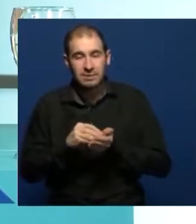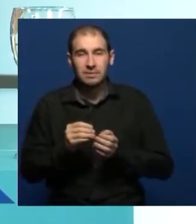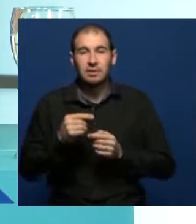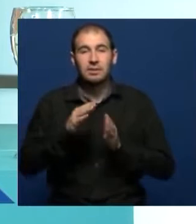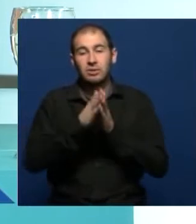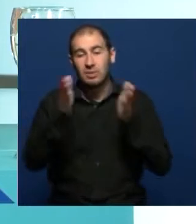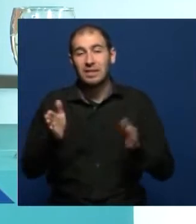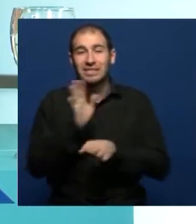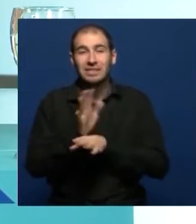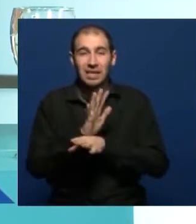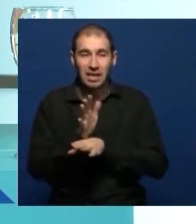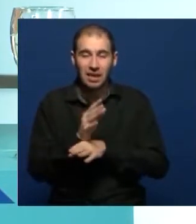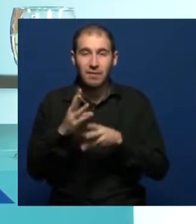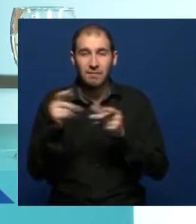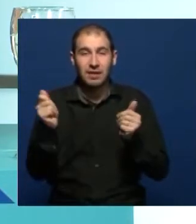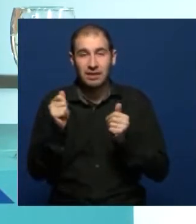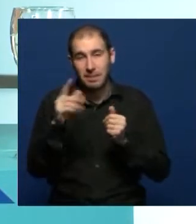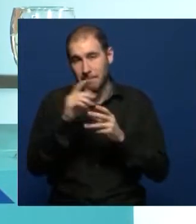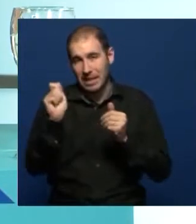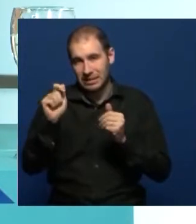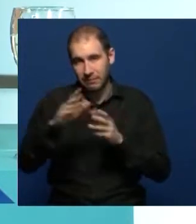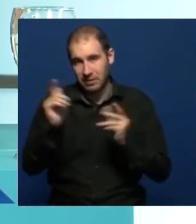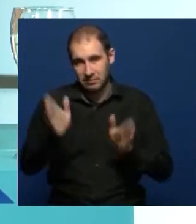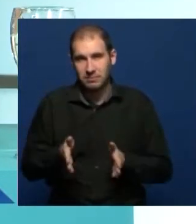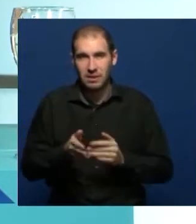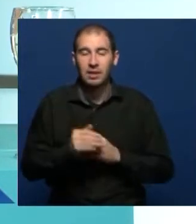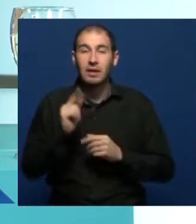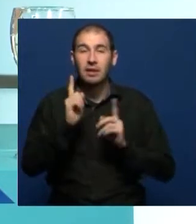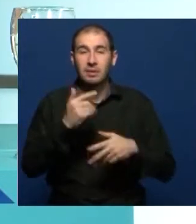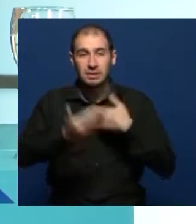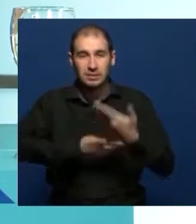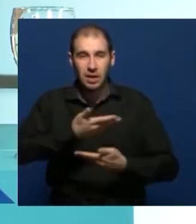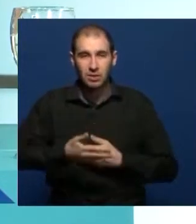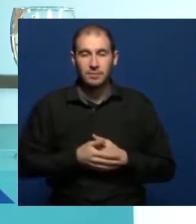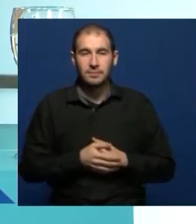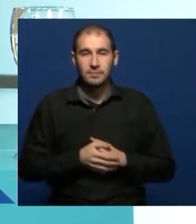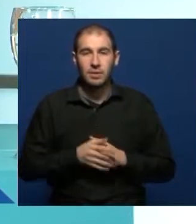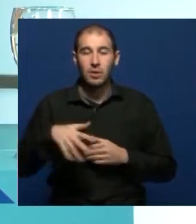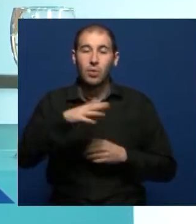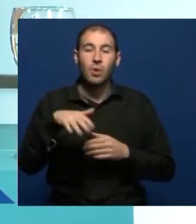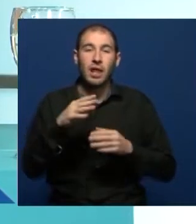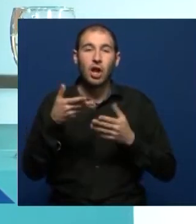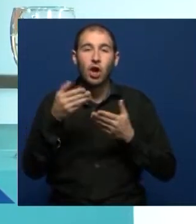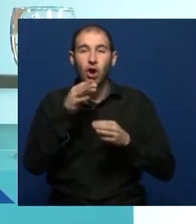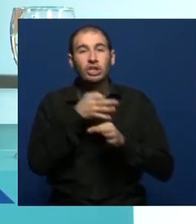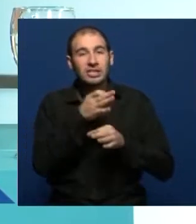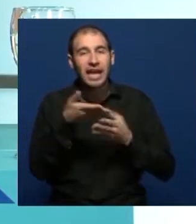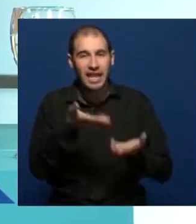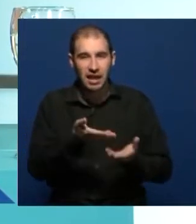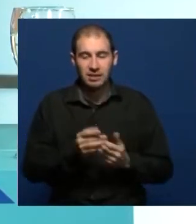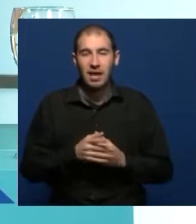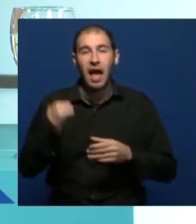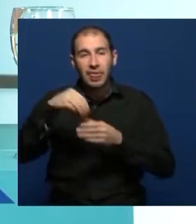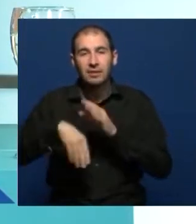ciclo de cine que termina a fin de mes, que también hemos desarrollado desde el espacio de la consejería, en el